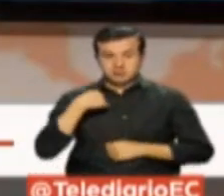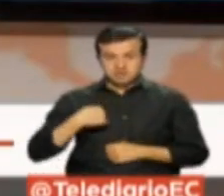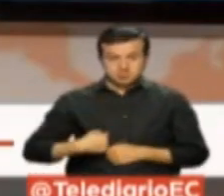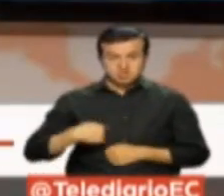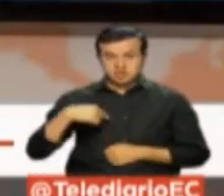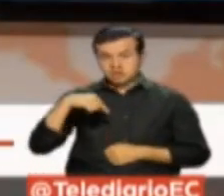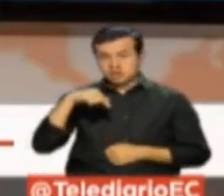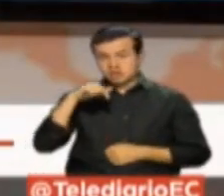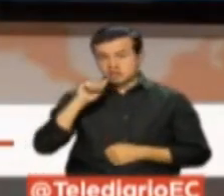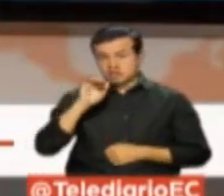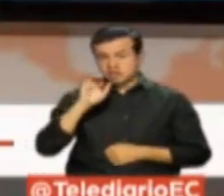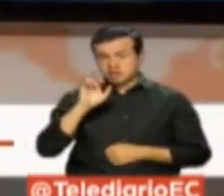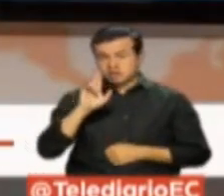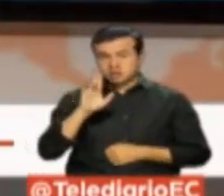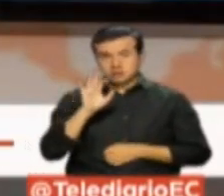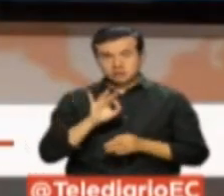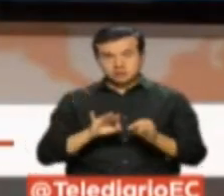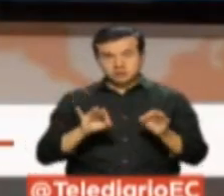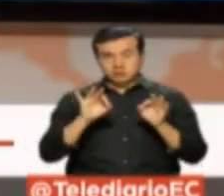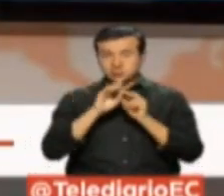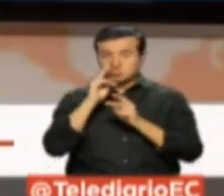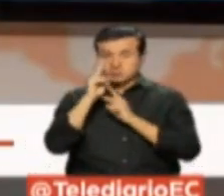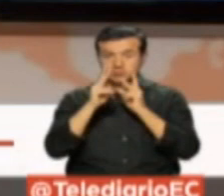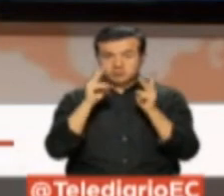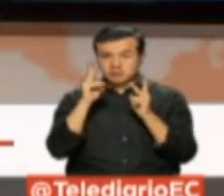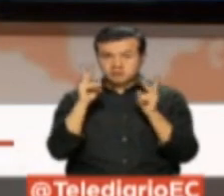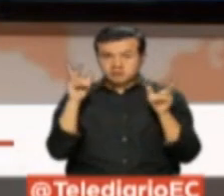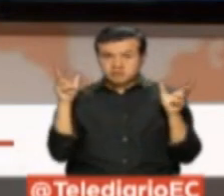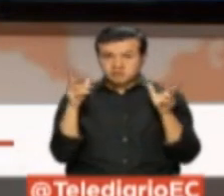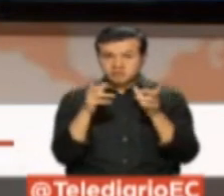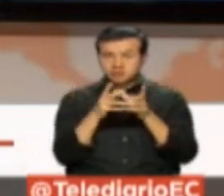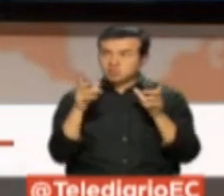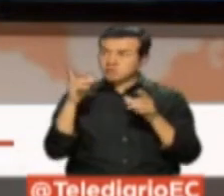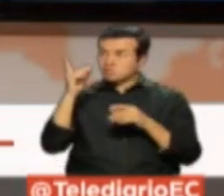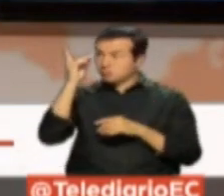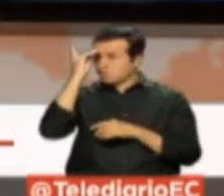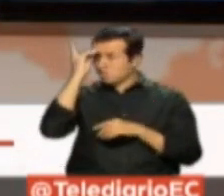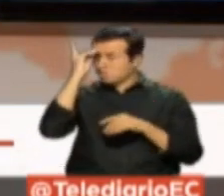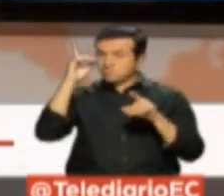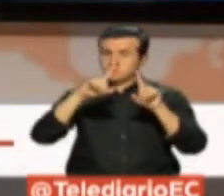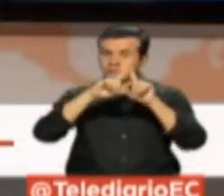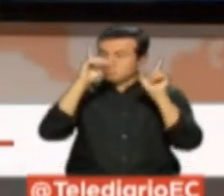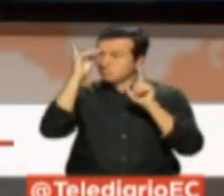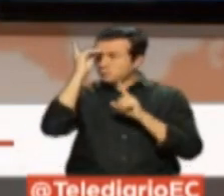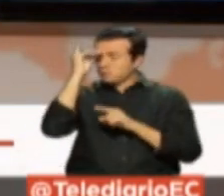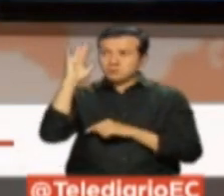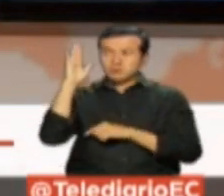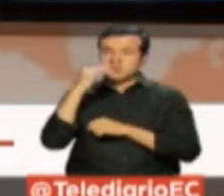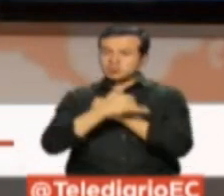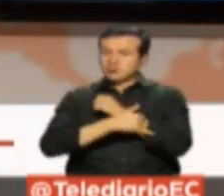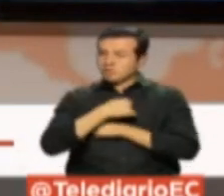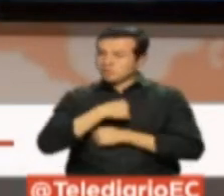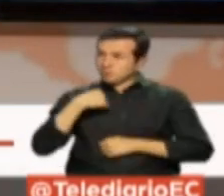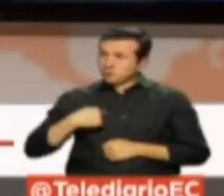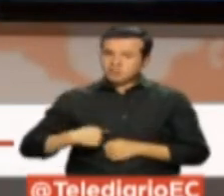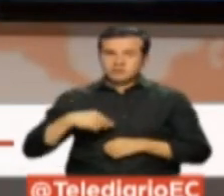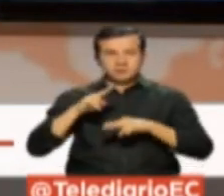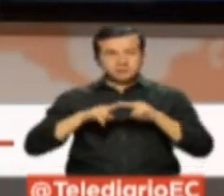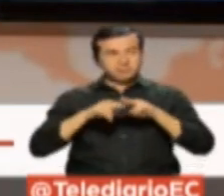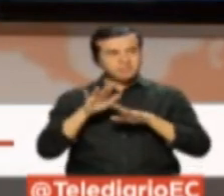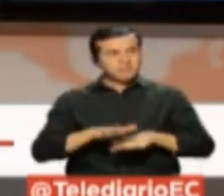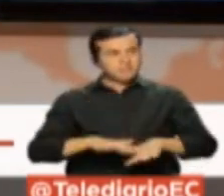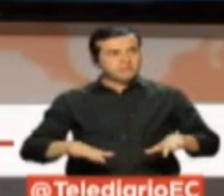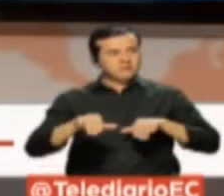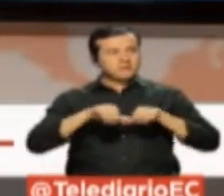también. Es importante siempre visitar a nuestro principal acreedor, a quien ha hecho en los últimos años algunas de las obras importantes